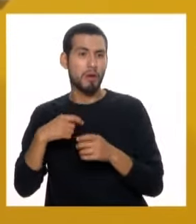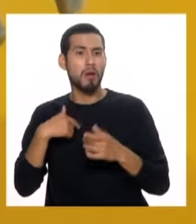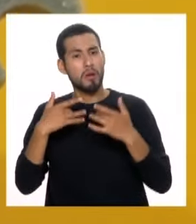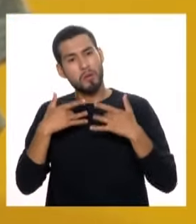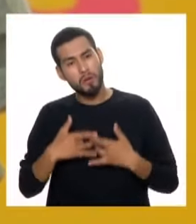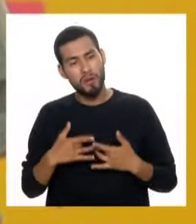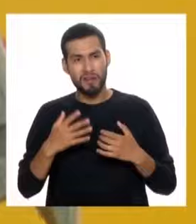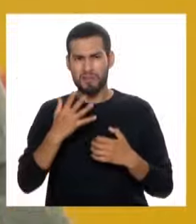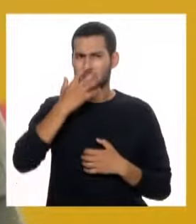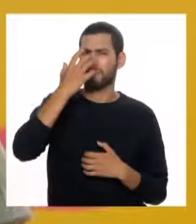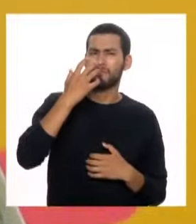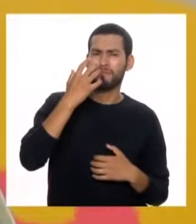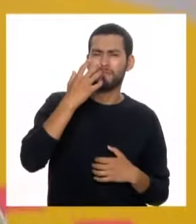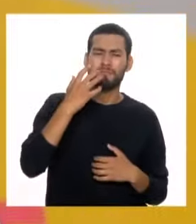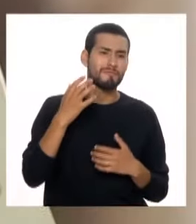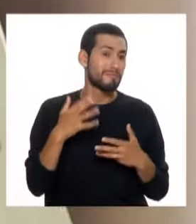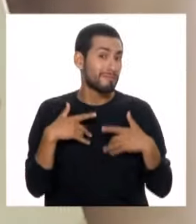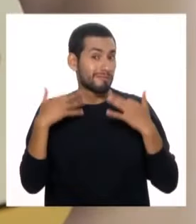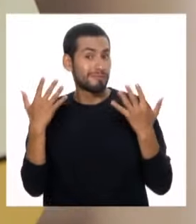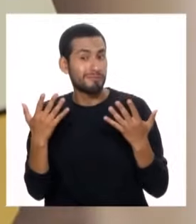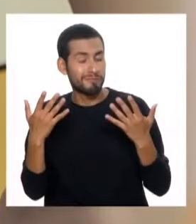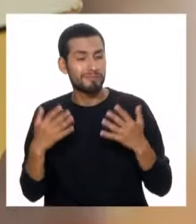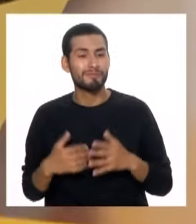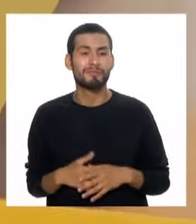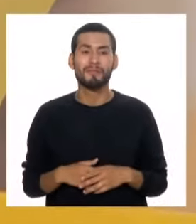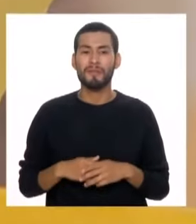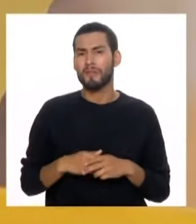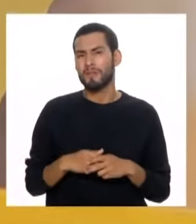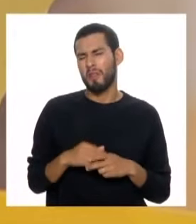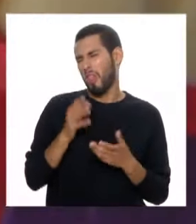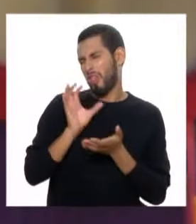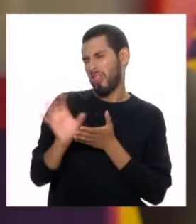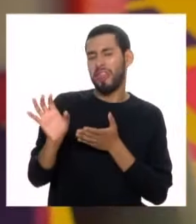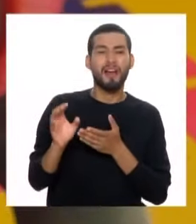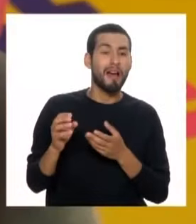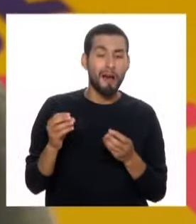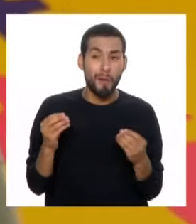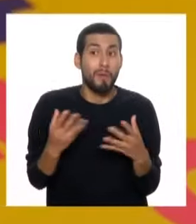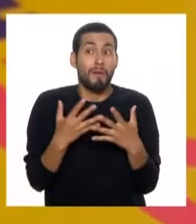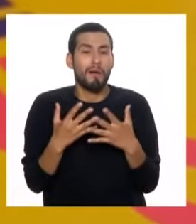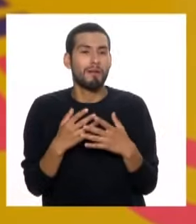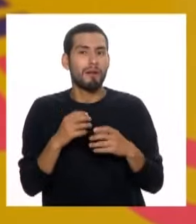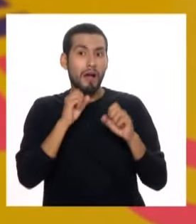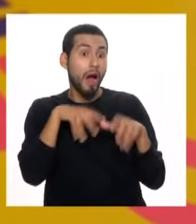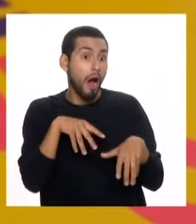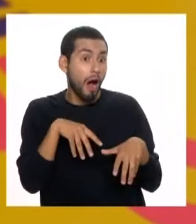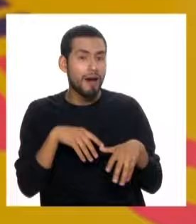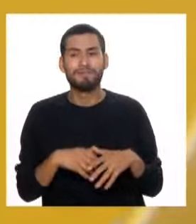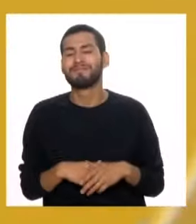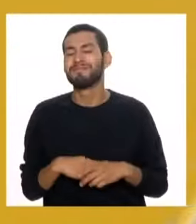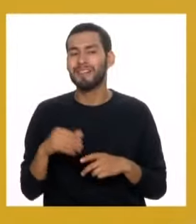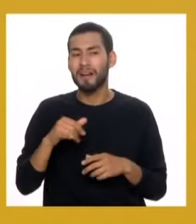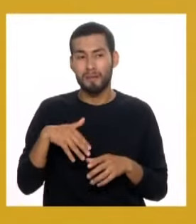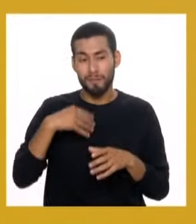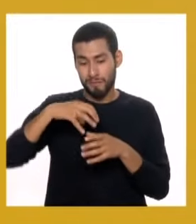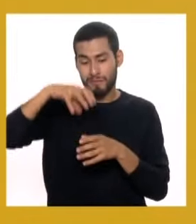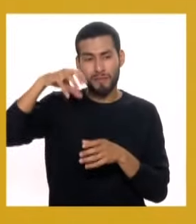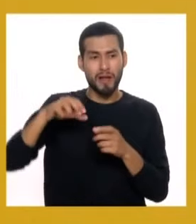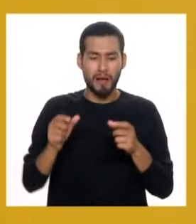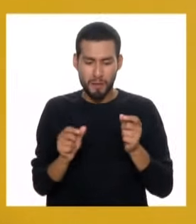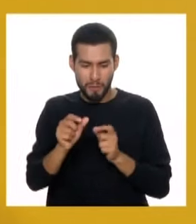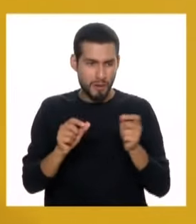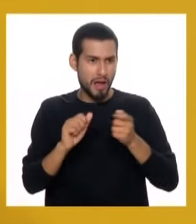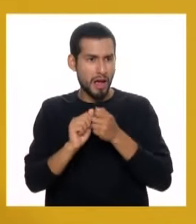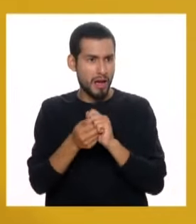tristeza, enojo, felicidad, asco, susto, asombro, ¿no? Y también las piezas se pueden retirar y se pueden ir